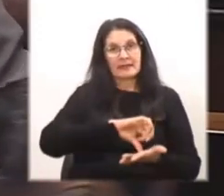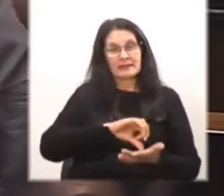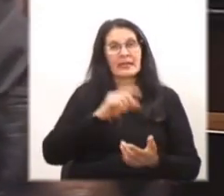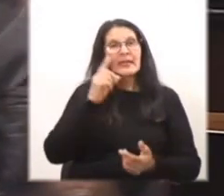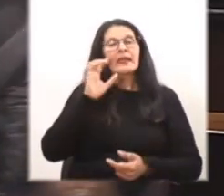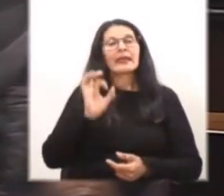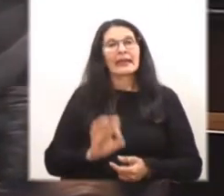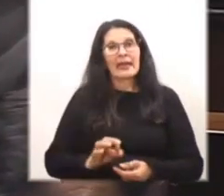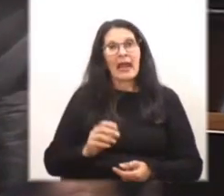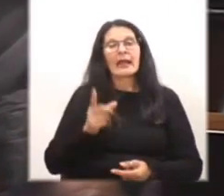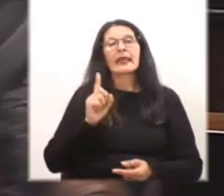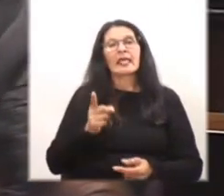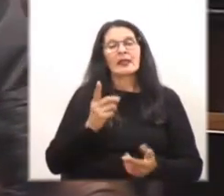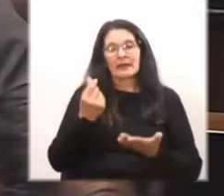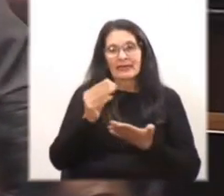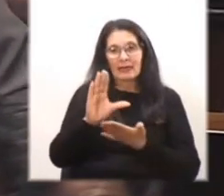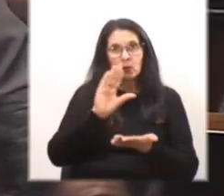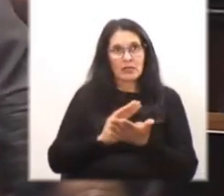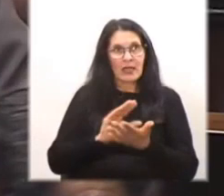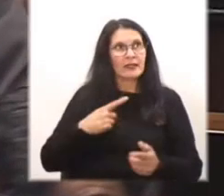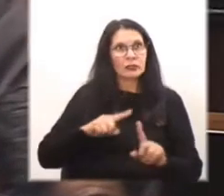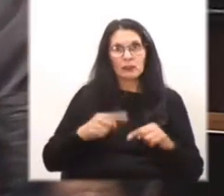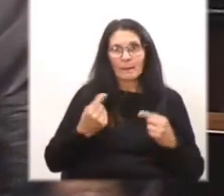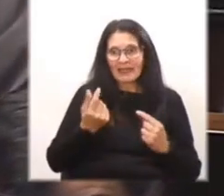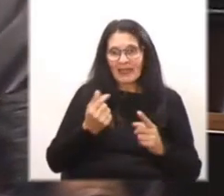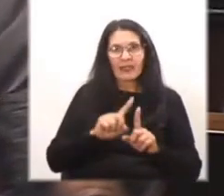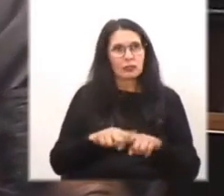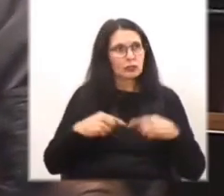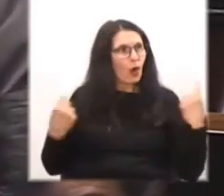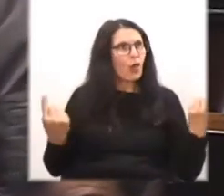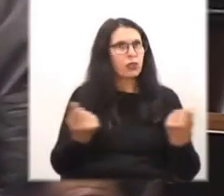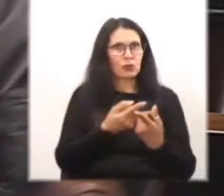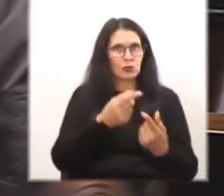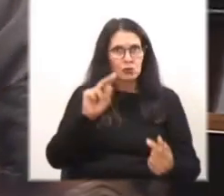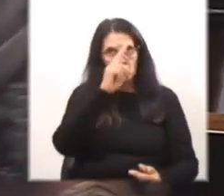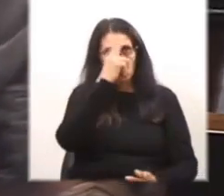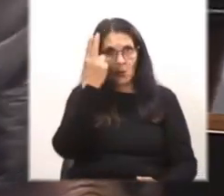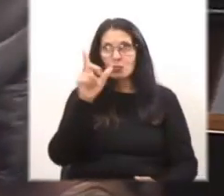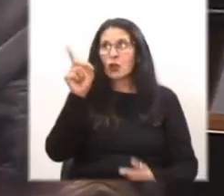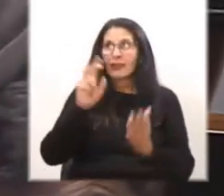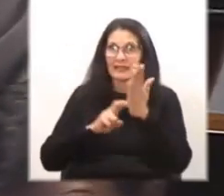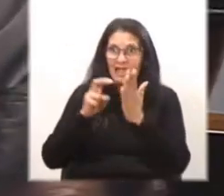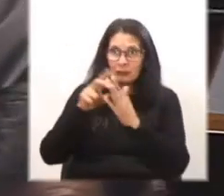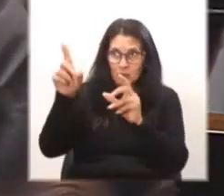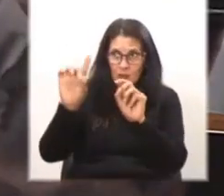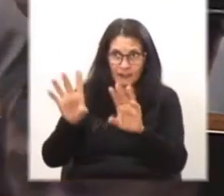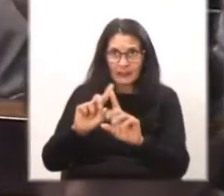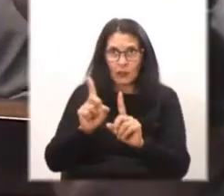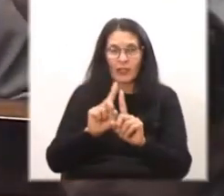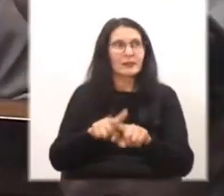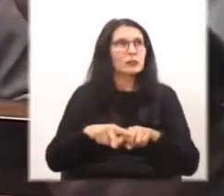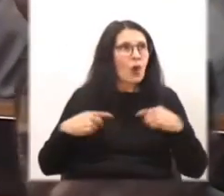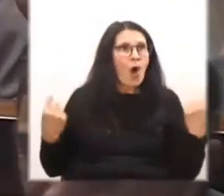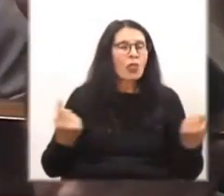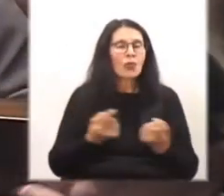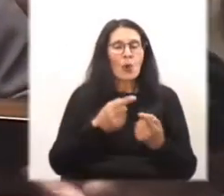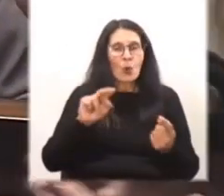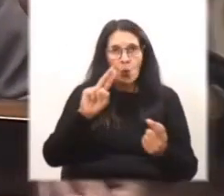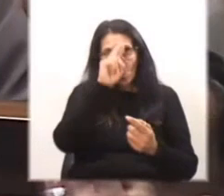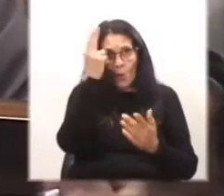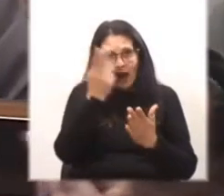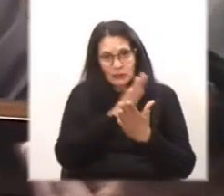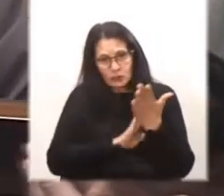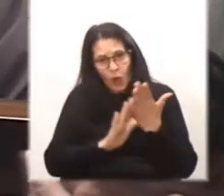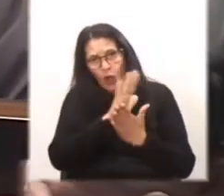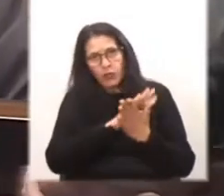hay que utilizar el recurso de todos los uruguayos, no solamente de los salteños, de todos los uruguayos, para que